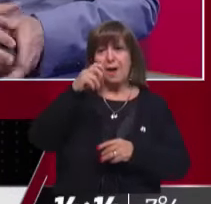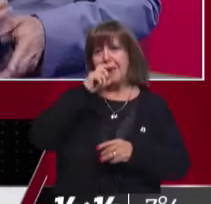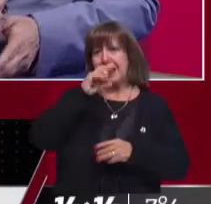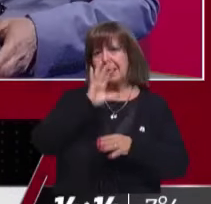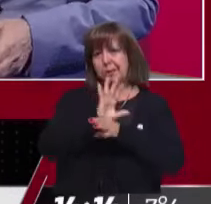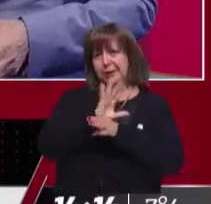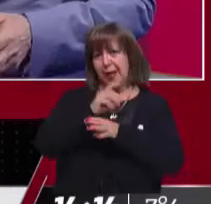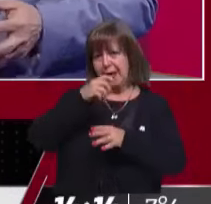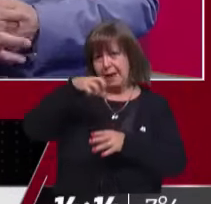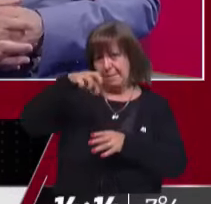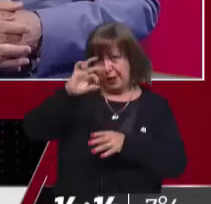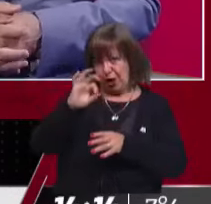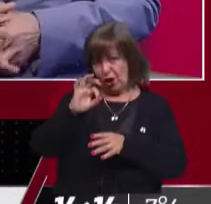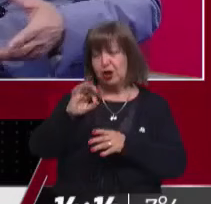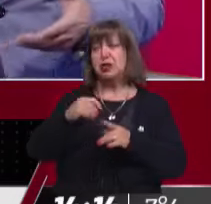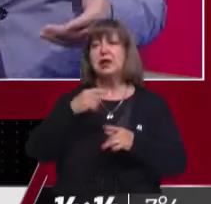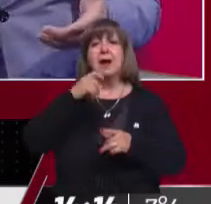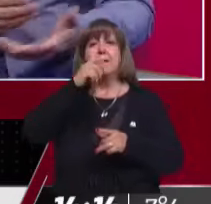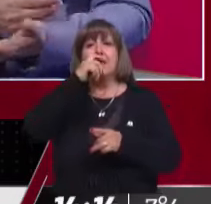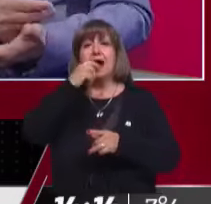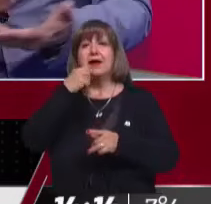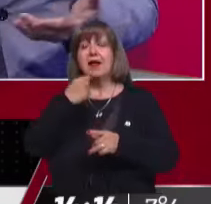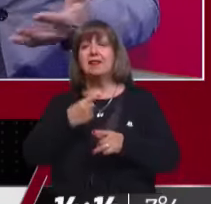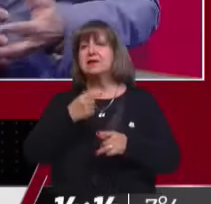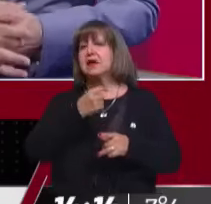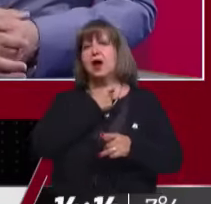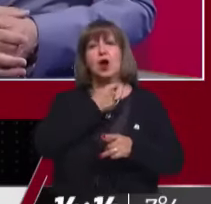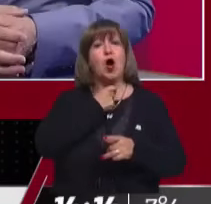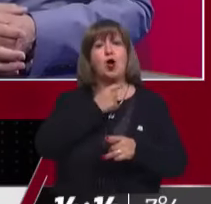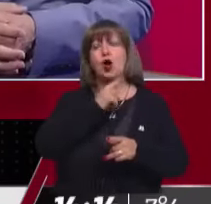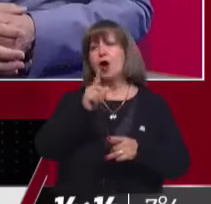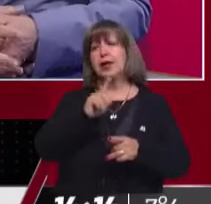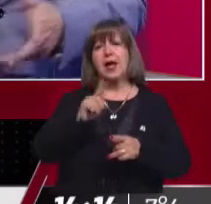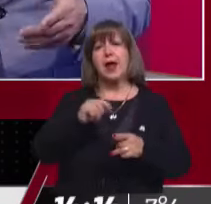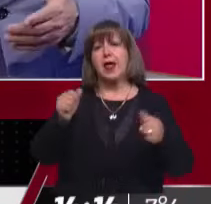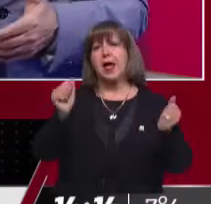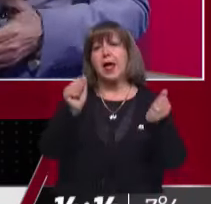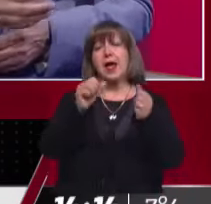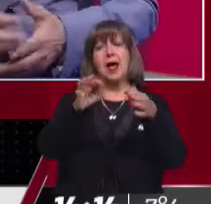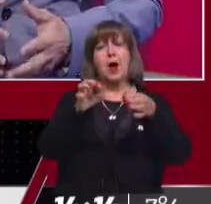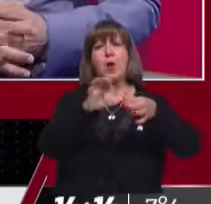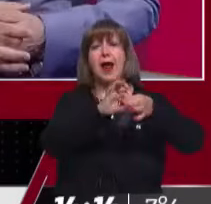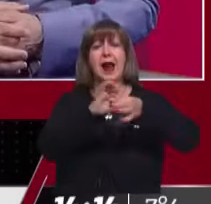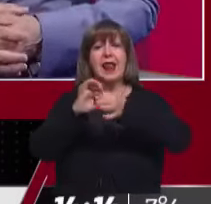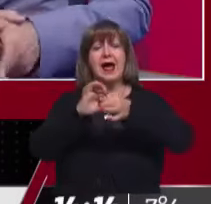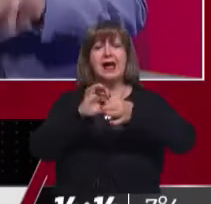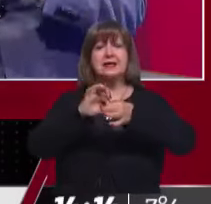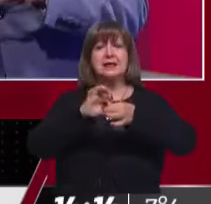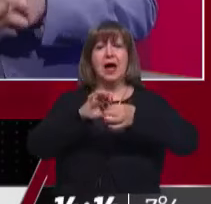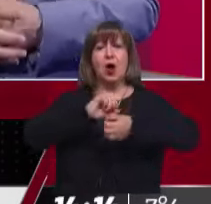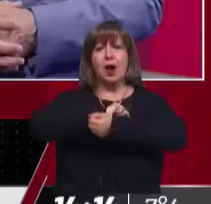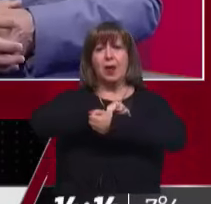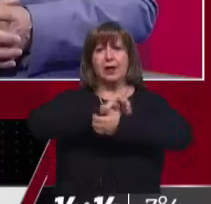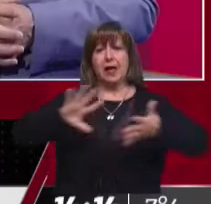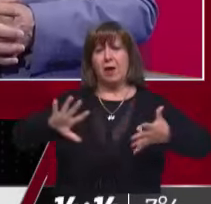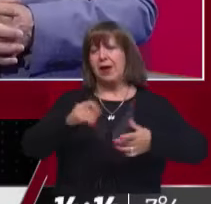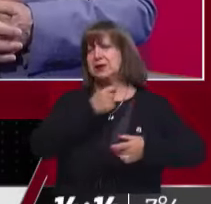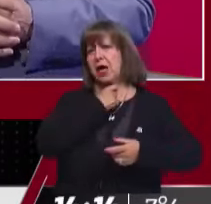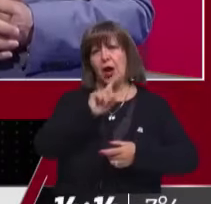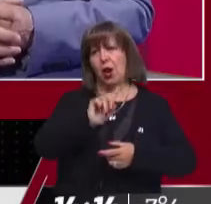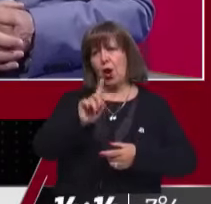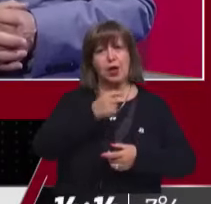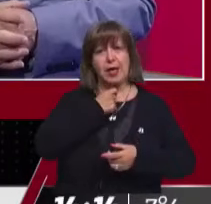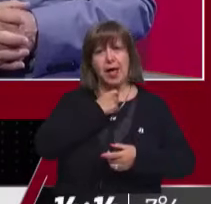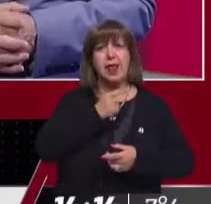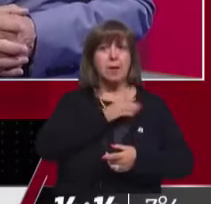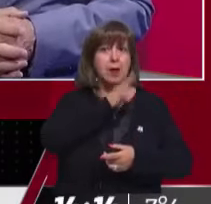Exacto, entonces allí marcó la cancha Macri, no quiere una alianza con La Libertad Avanza, pero sí un sistema de cooperación y por eso su presencia allí.